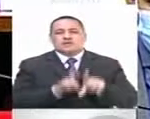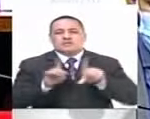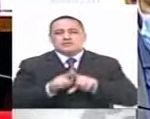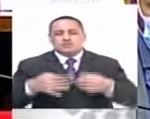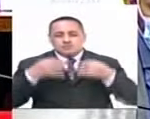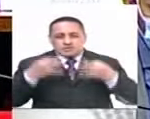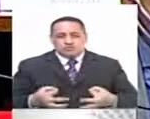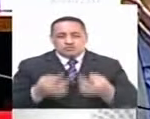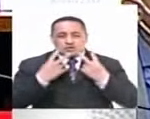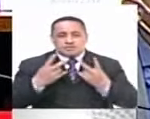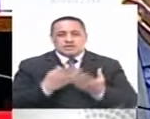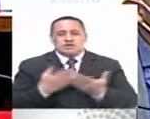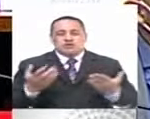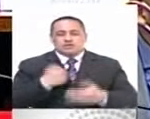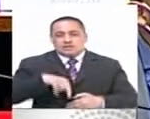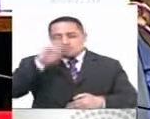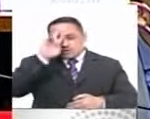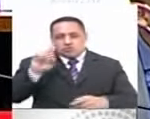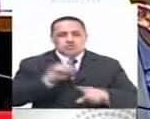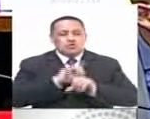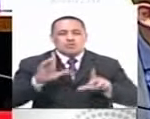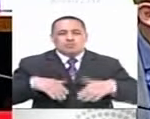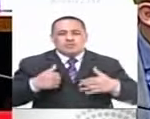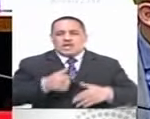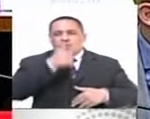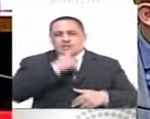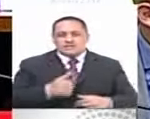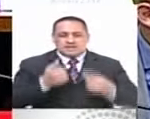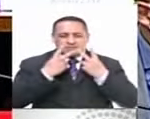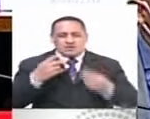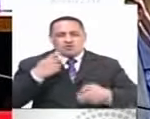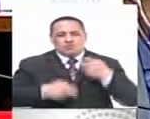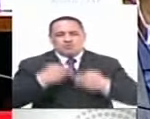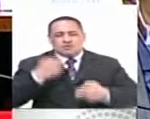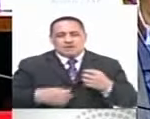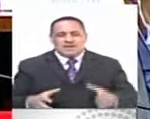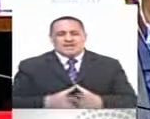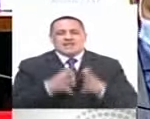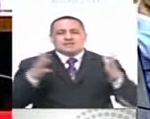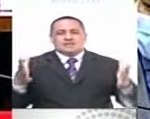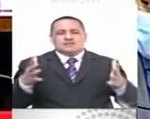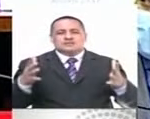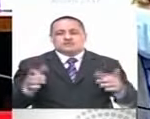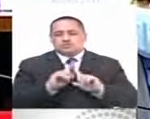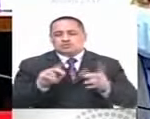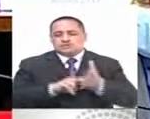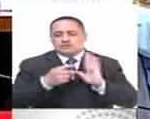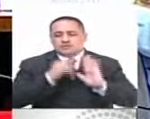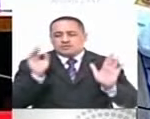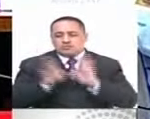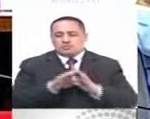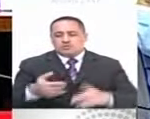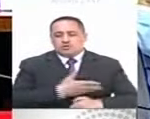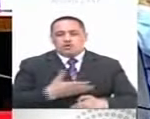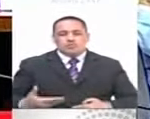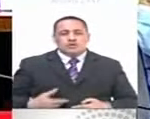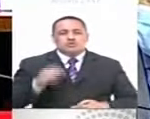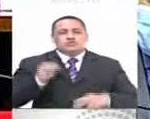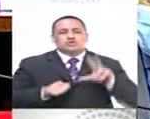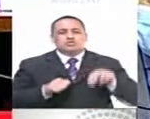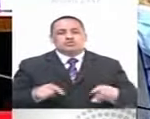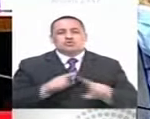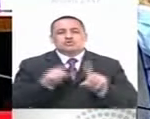seguros de algo. El país no puede soportar más la situación en que se encuentra. No es que hablemos de gobernabilidad o no,